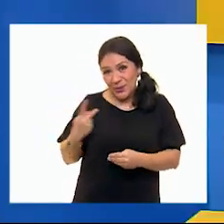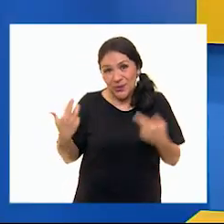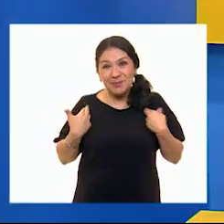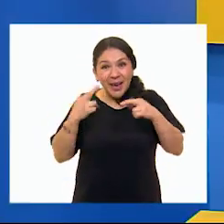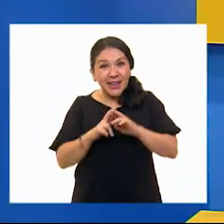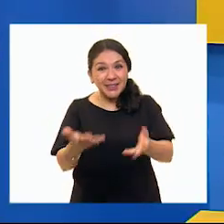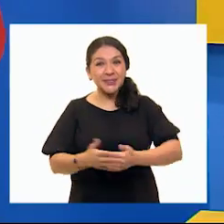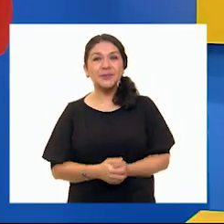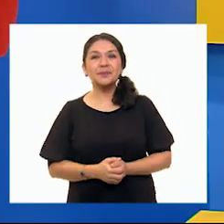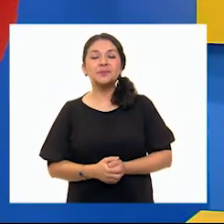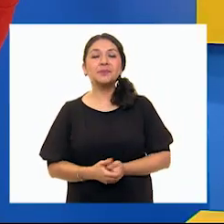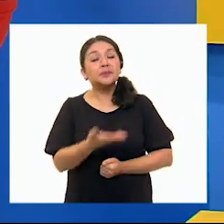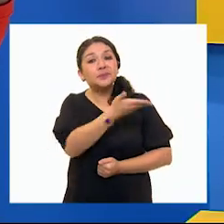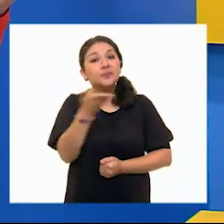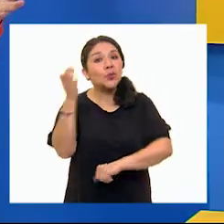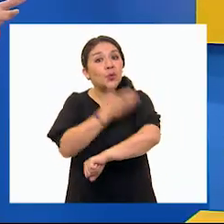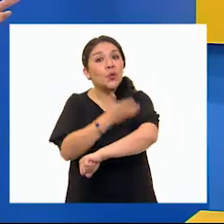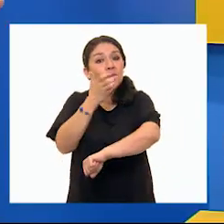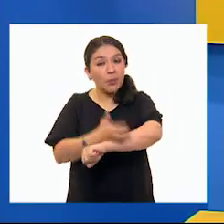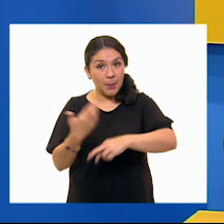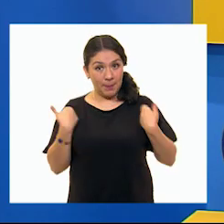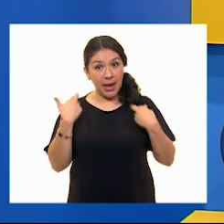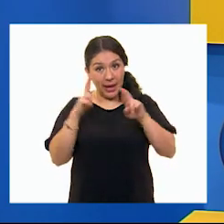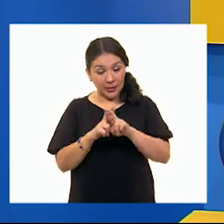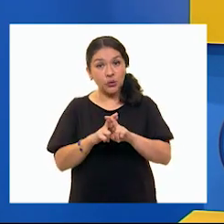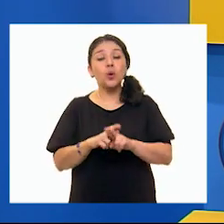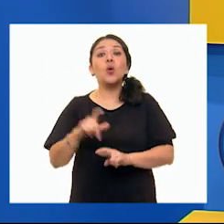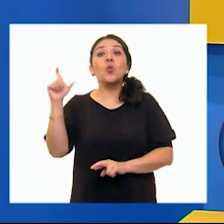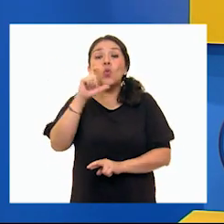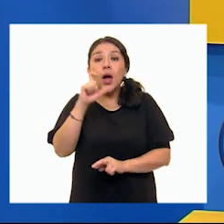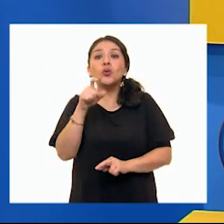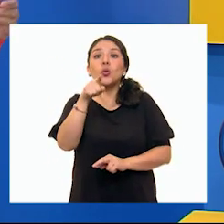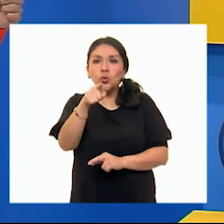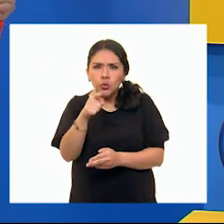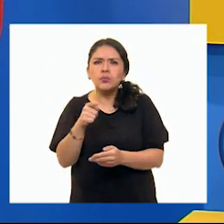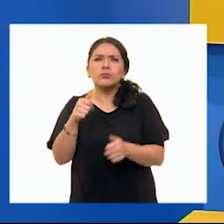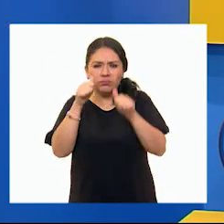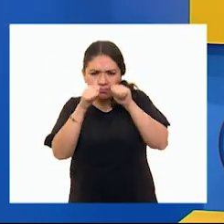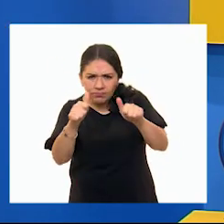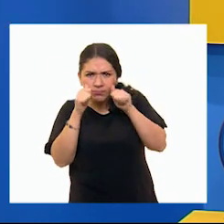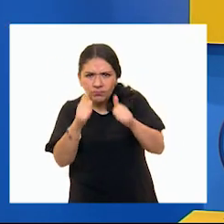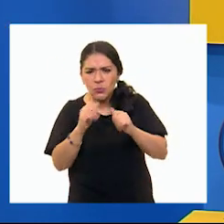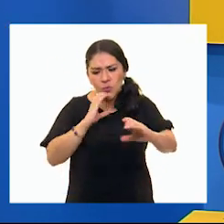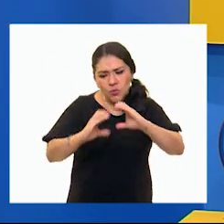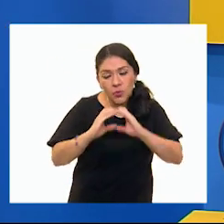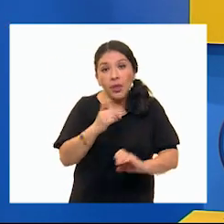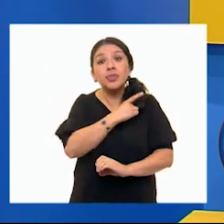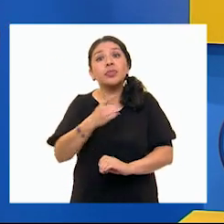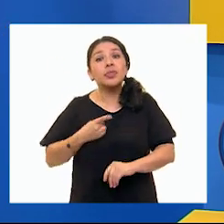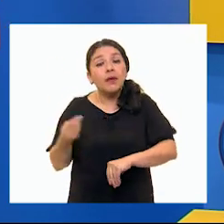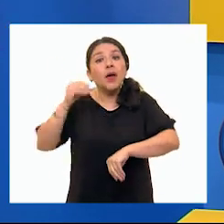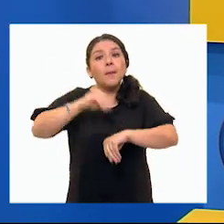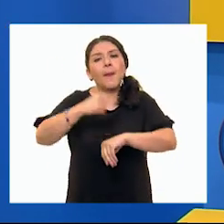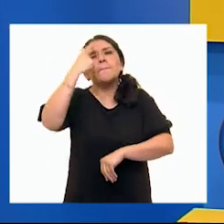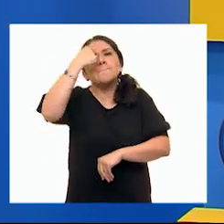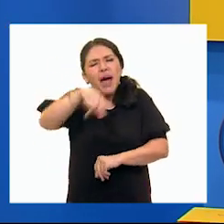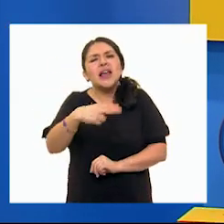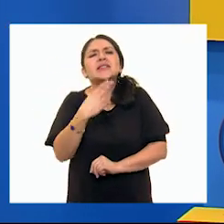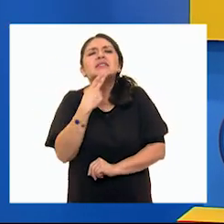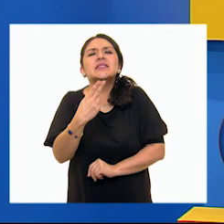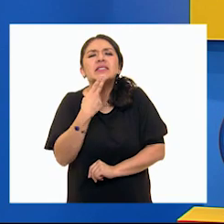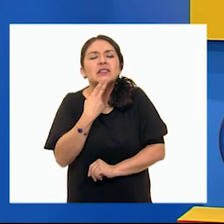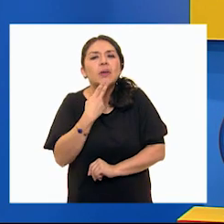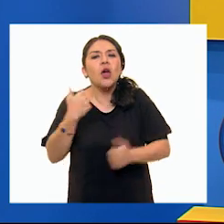Compañeras y compañeros docentes, los momentos de intervención que establecemos deben tener una clara intención